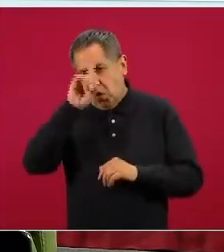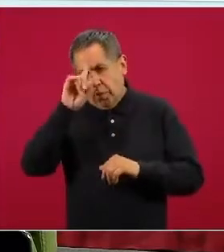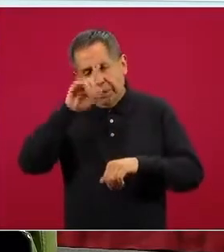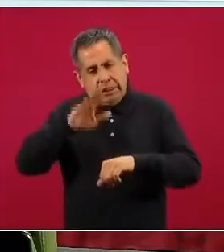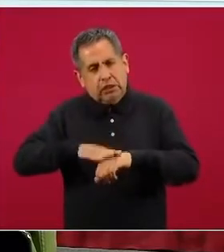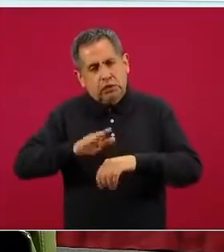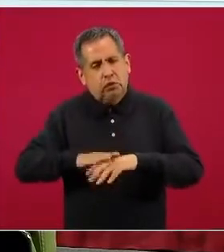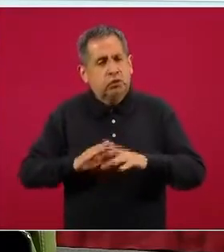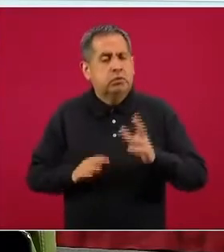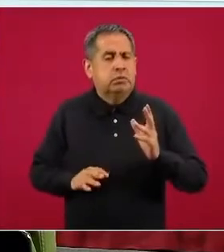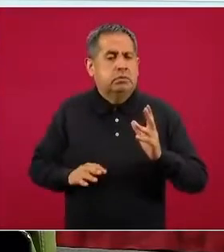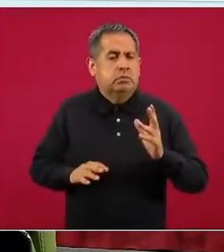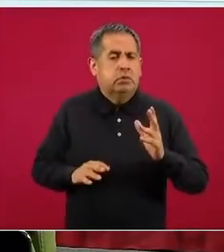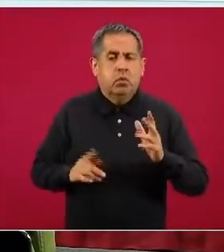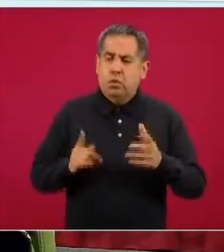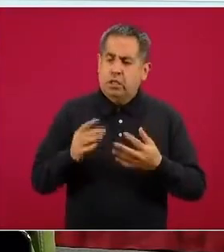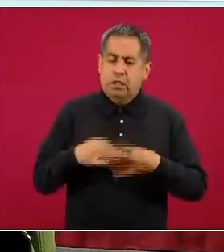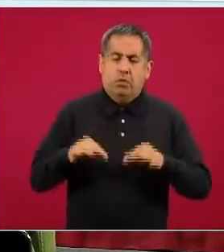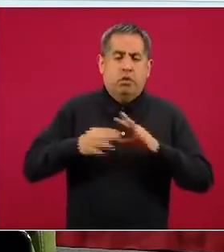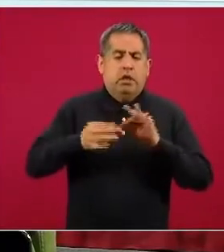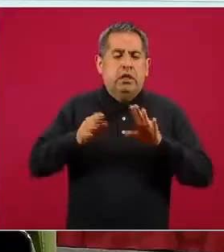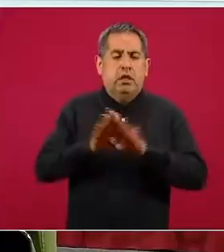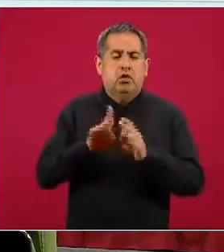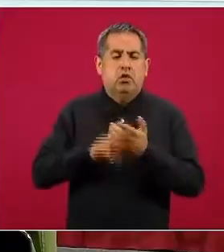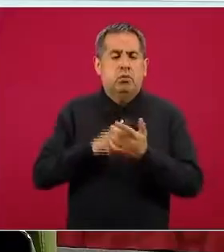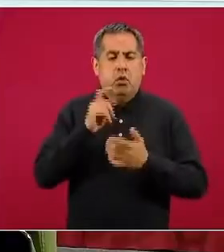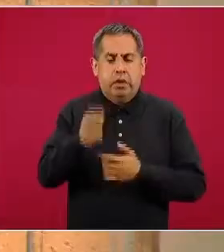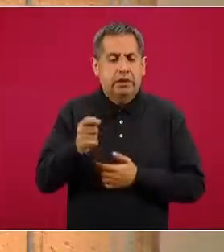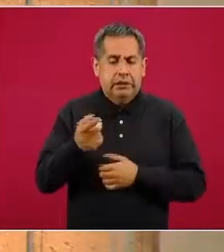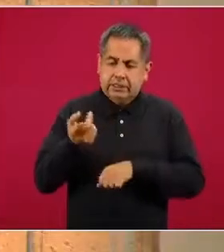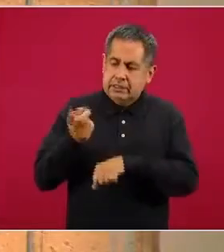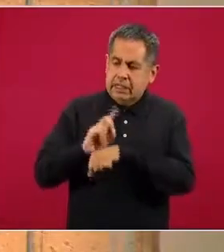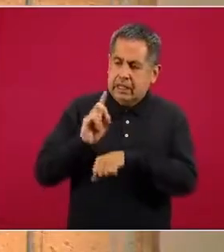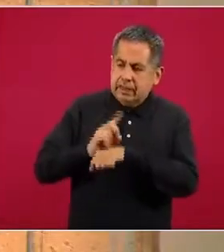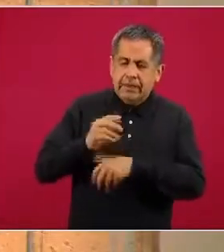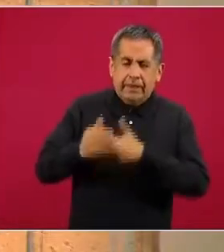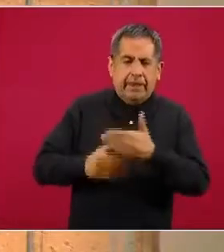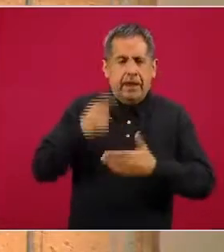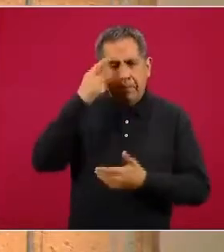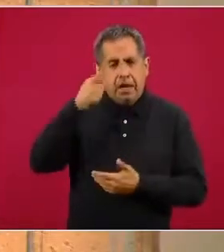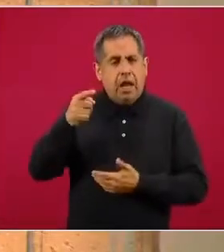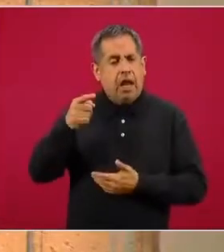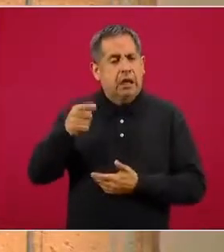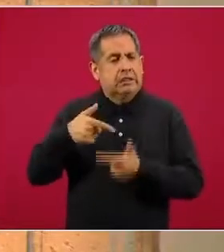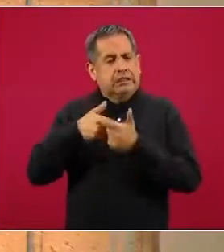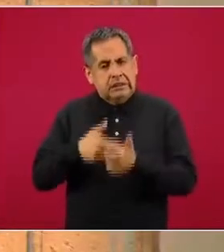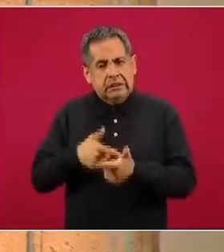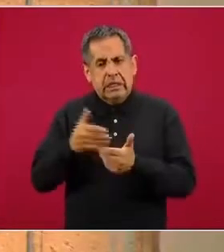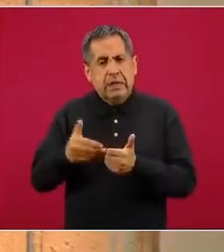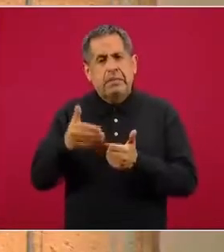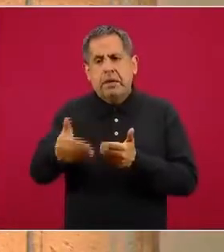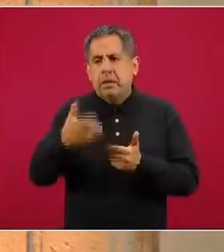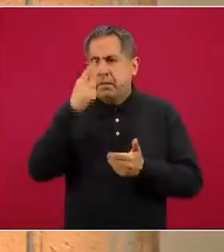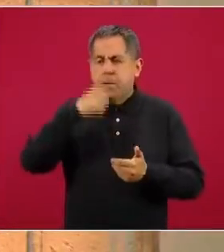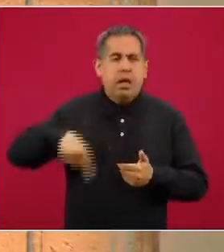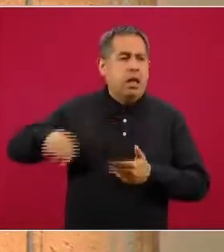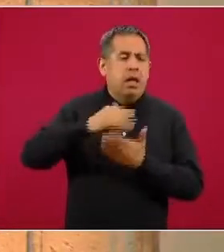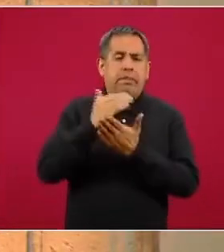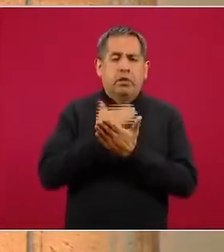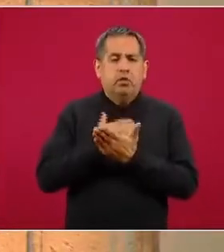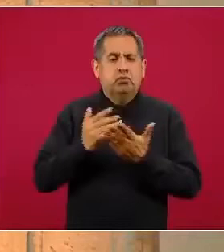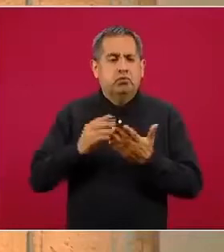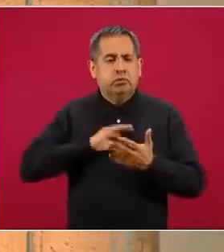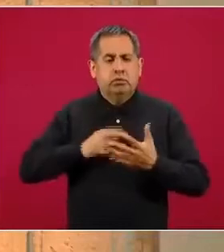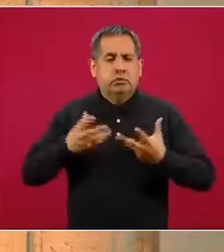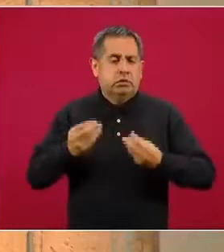recomendaciones, pero más importante, aplicarlas, ¿no? Ponerlas en el día a día para poder seguir contribuyendo a la disminución de la